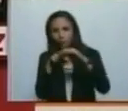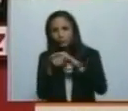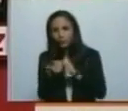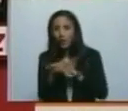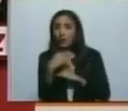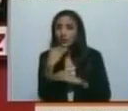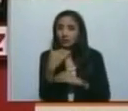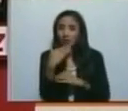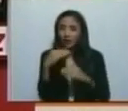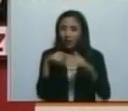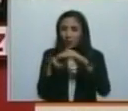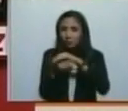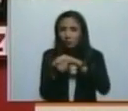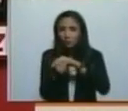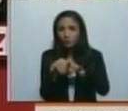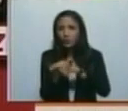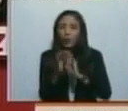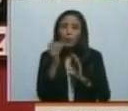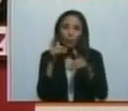cerca